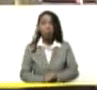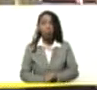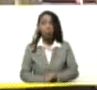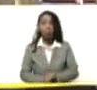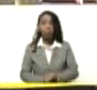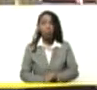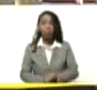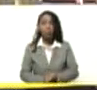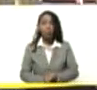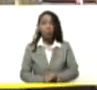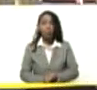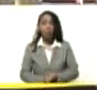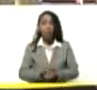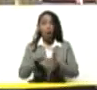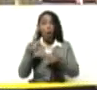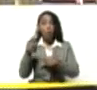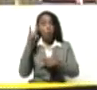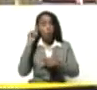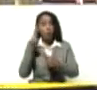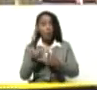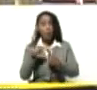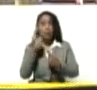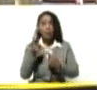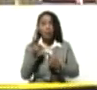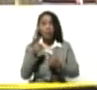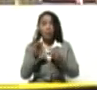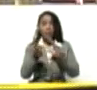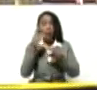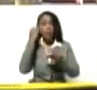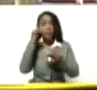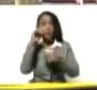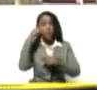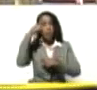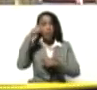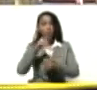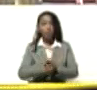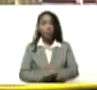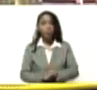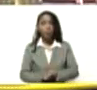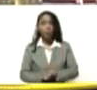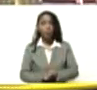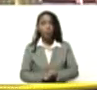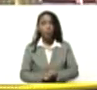Nancy Pérez, escribe por aquí. Nancy Pérez, manda un video.